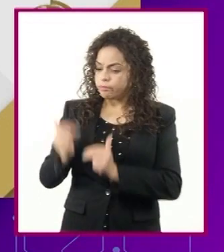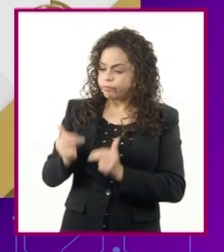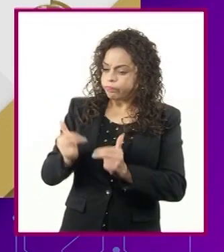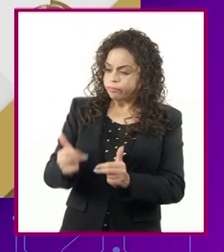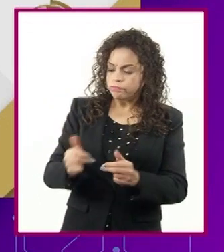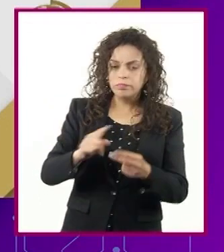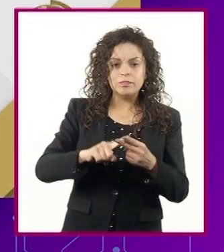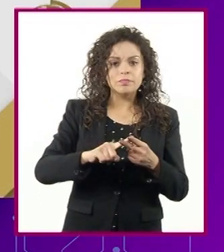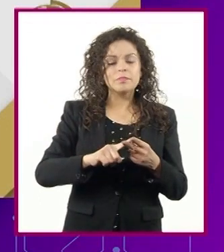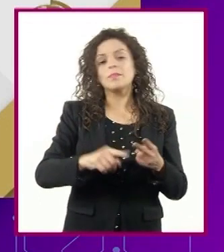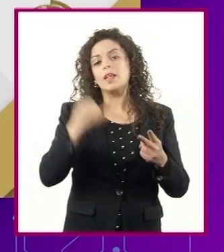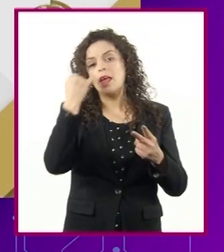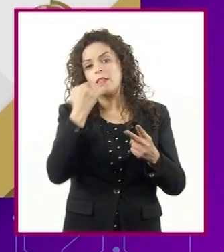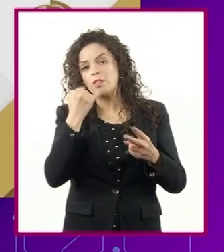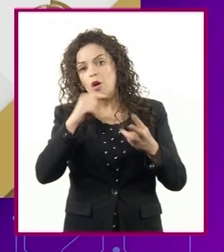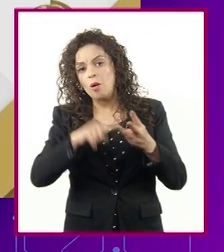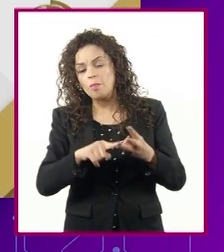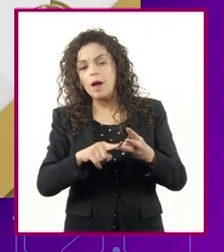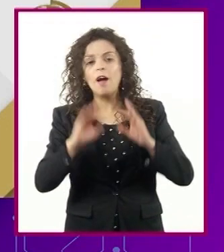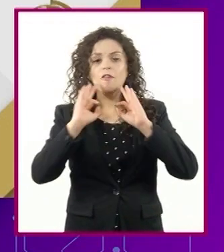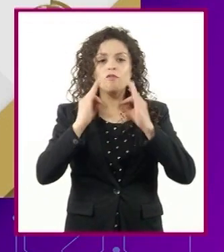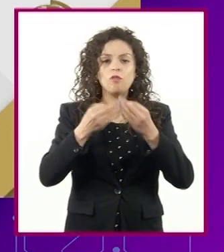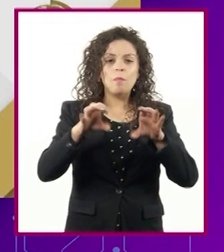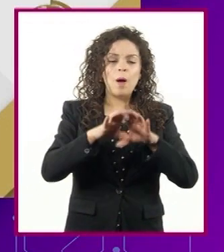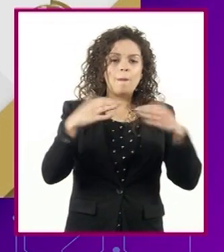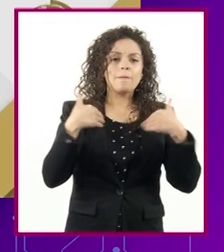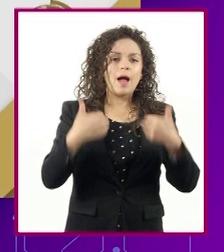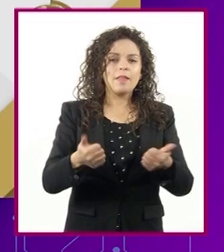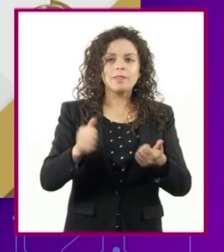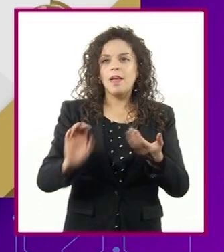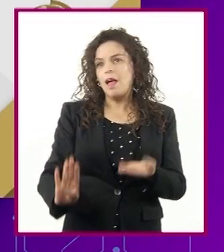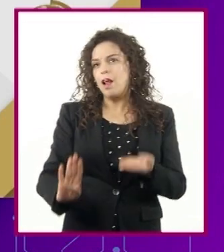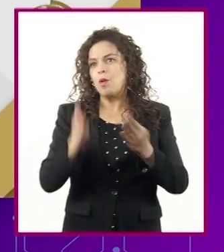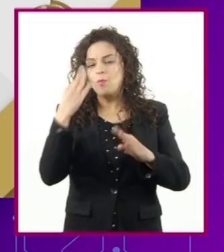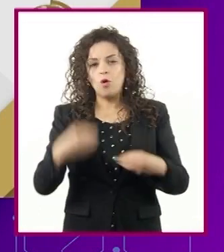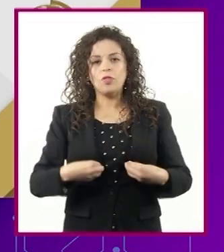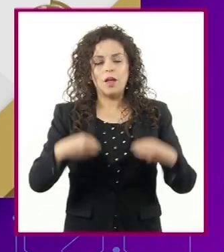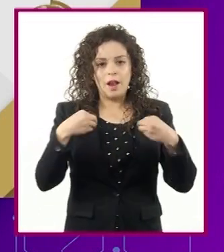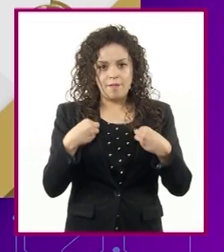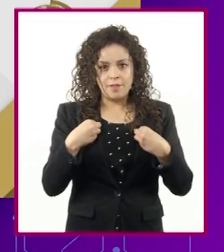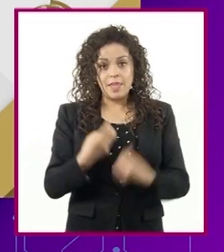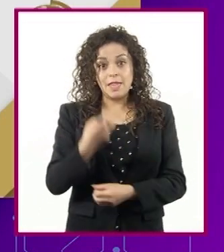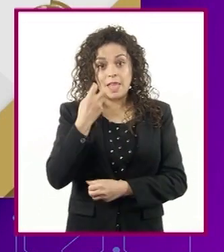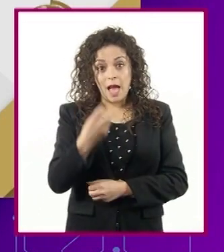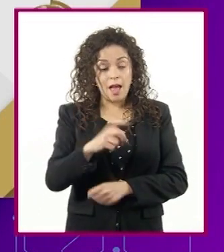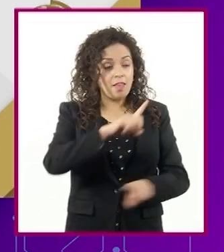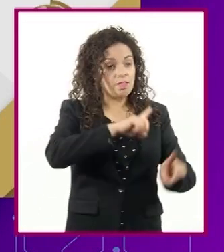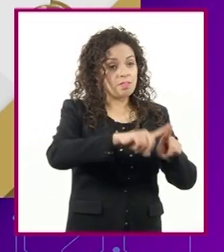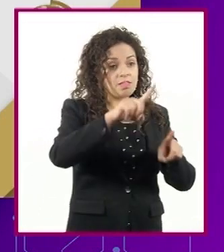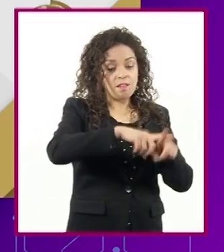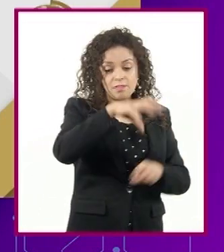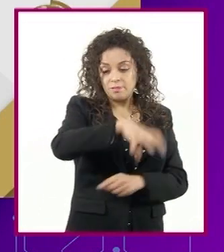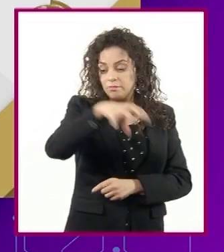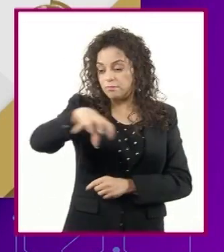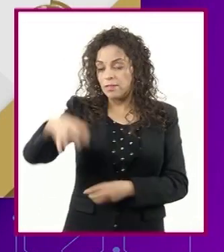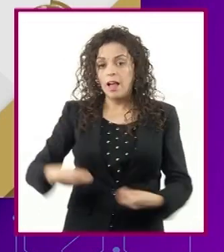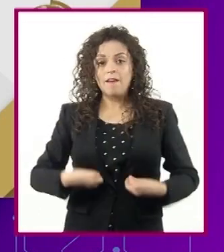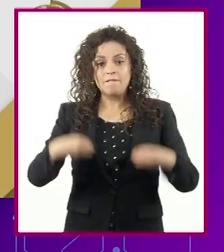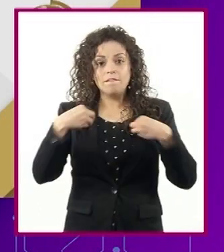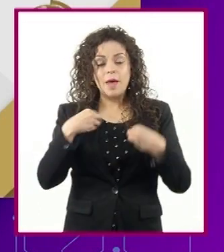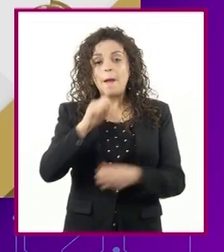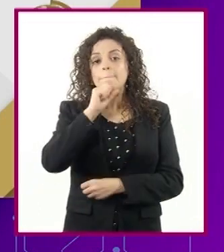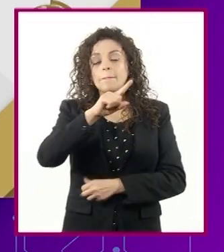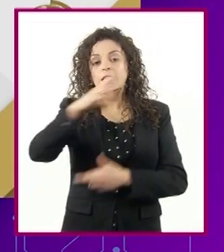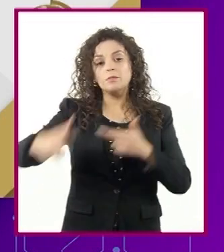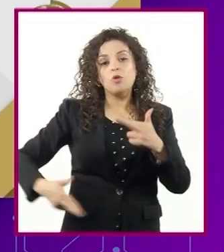idiomas y formas de entender el mundo, resultado de los diferentes grupos culturales que cohabitan un mismo territorio o